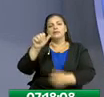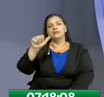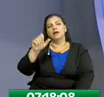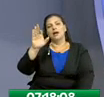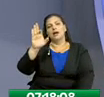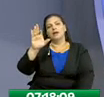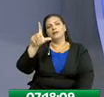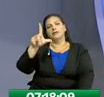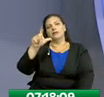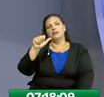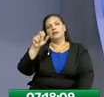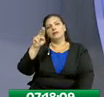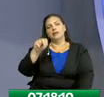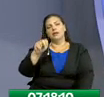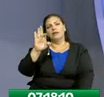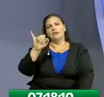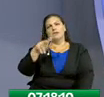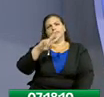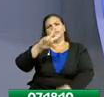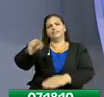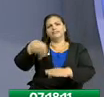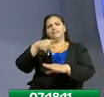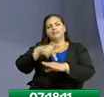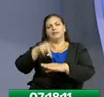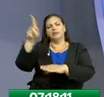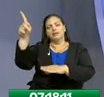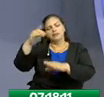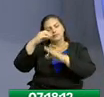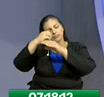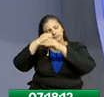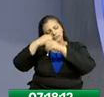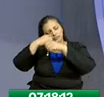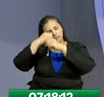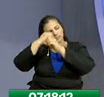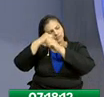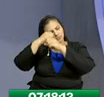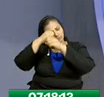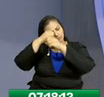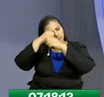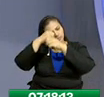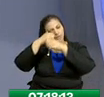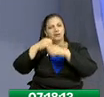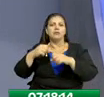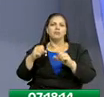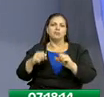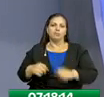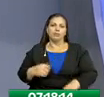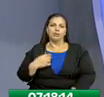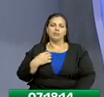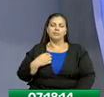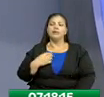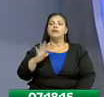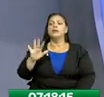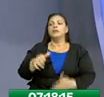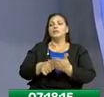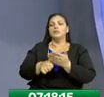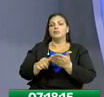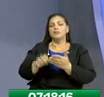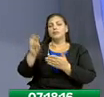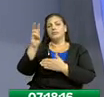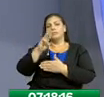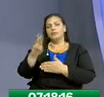gestión con la OMS para obtener los PIMERS que nos permitirá hacer un diagnóstico rápido.